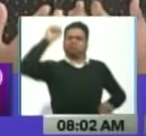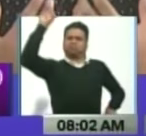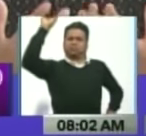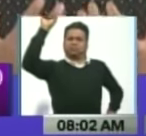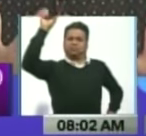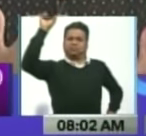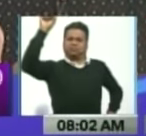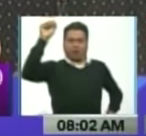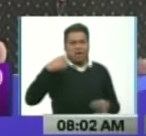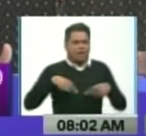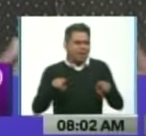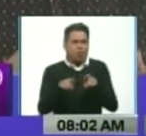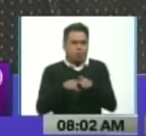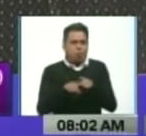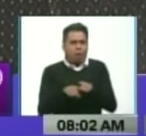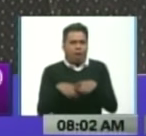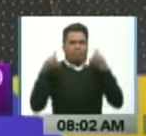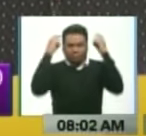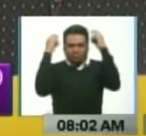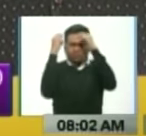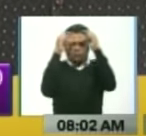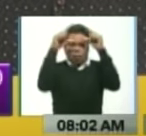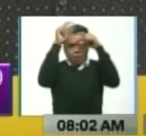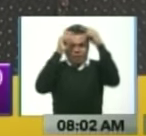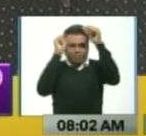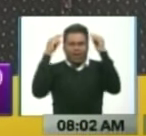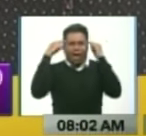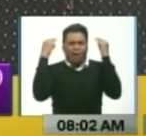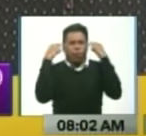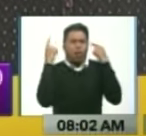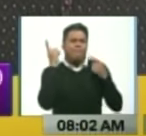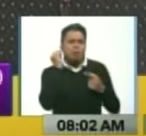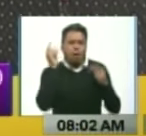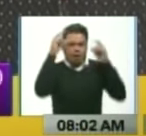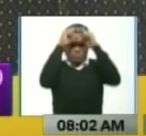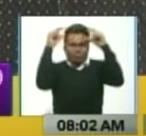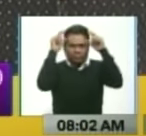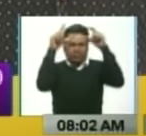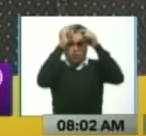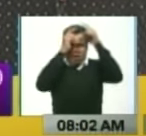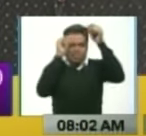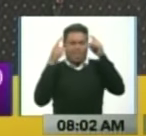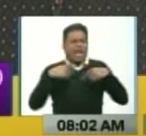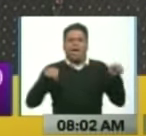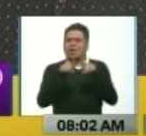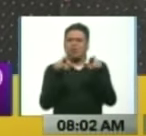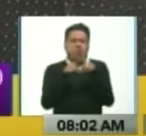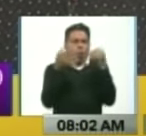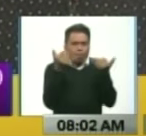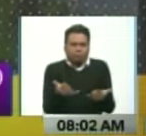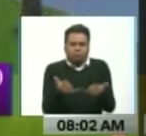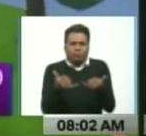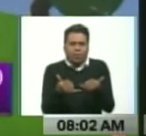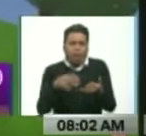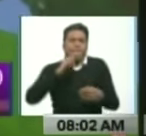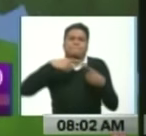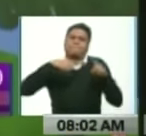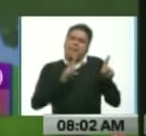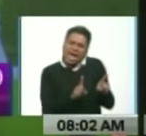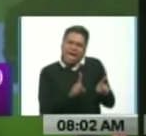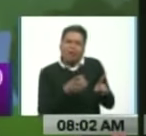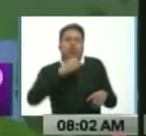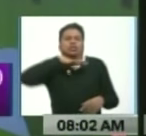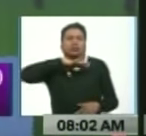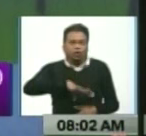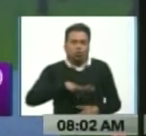personas tengan Que se acerque más a la juventud. Sí, con empatía para la juventud. Que sean los gráficos más amigables. Claro, se consiguió, se logró con esta. Hay que mejorar